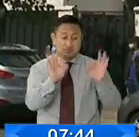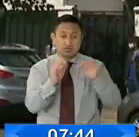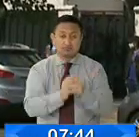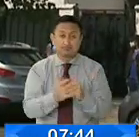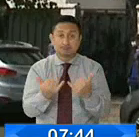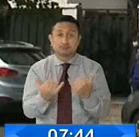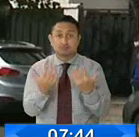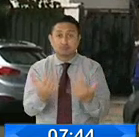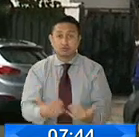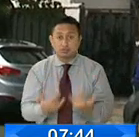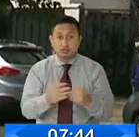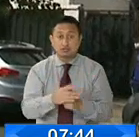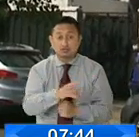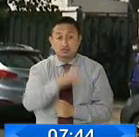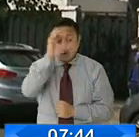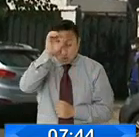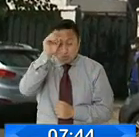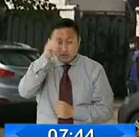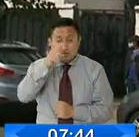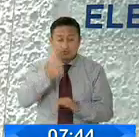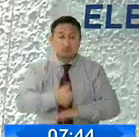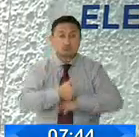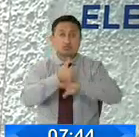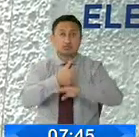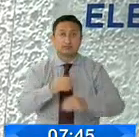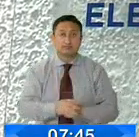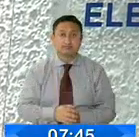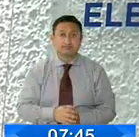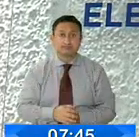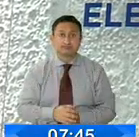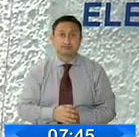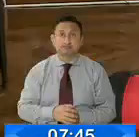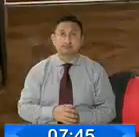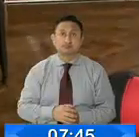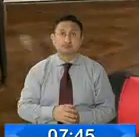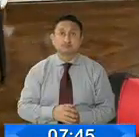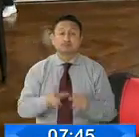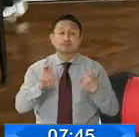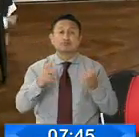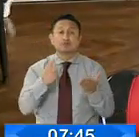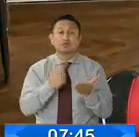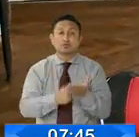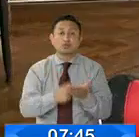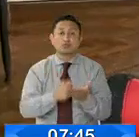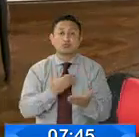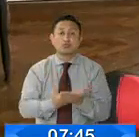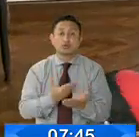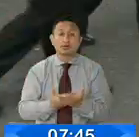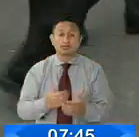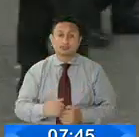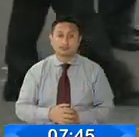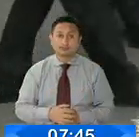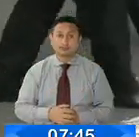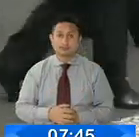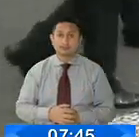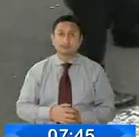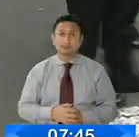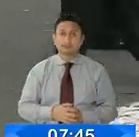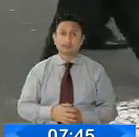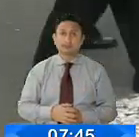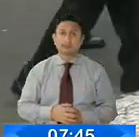habrá que esperar el pronunciamiento del Tribunal Contencioso en torno a la audiencia única de pruebas y alegatos,